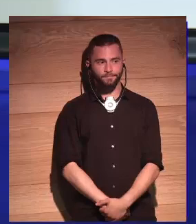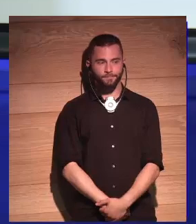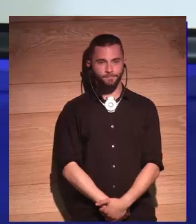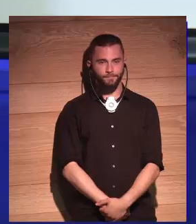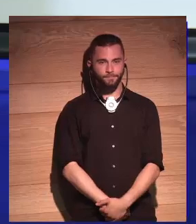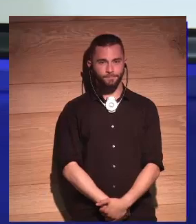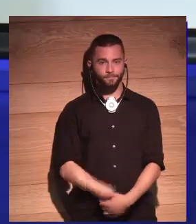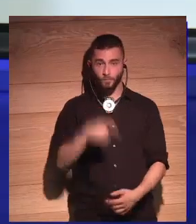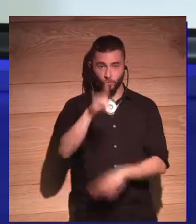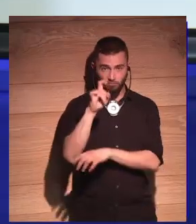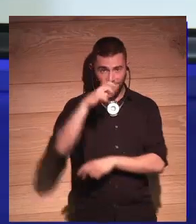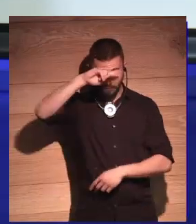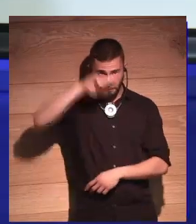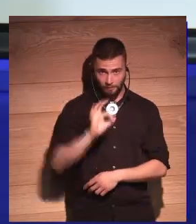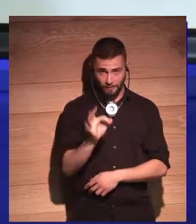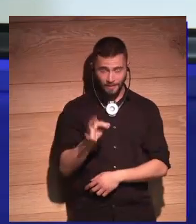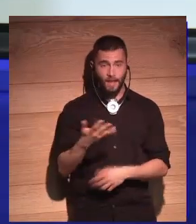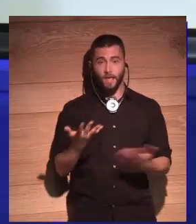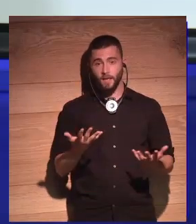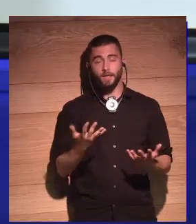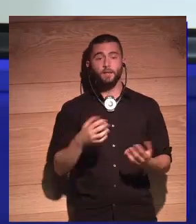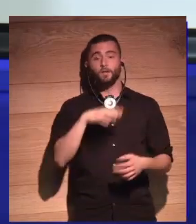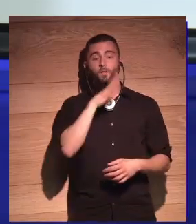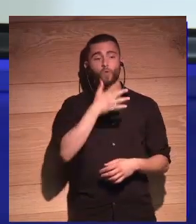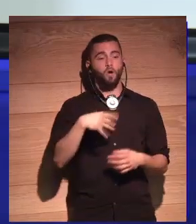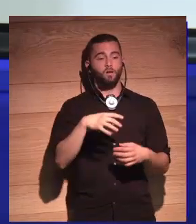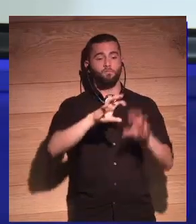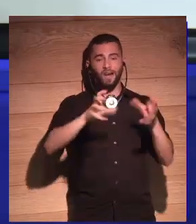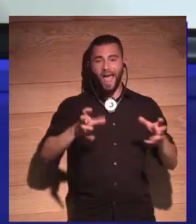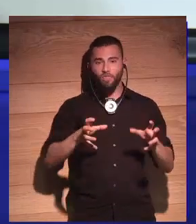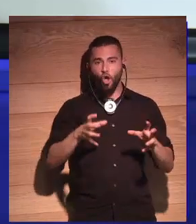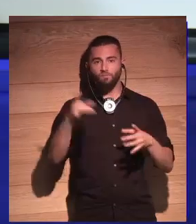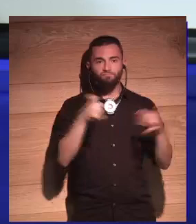Estás preocupado por el wifi, ¿verdad? Y por las señales de radio.